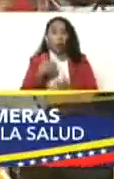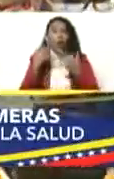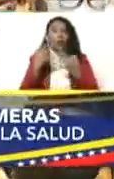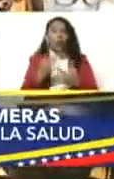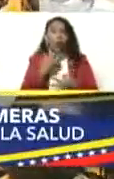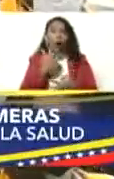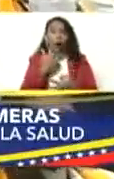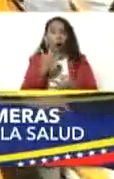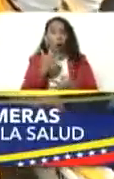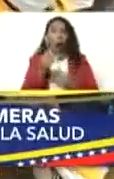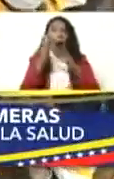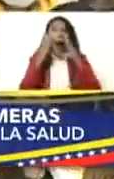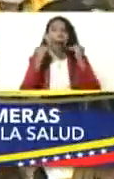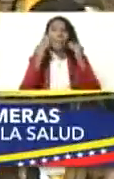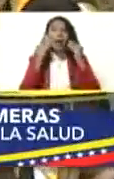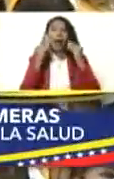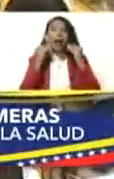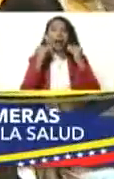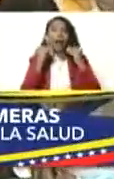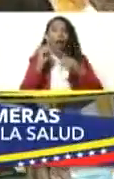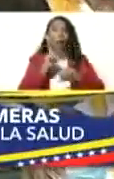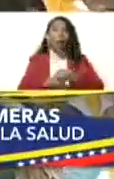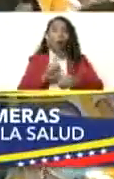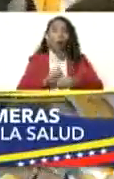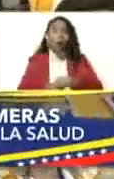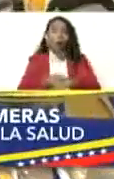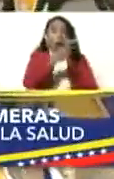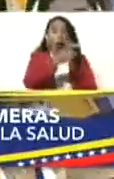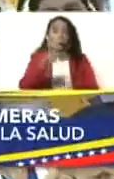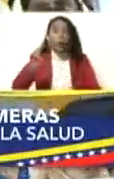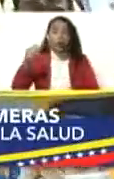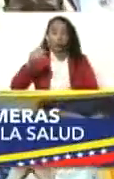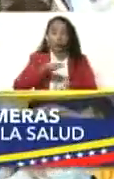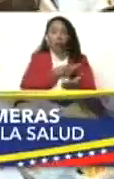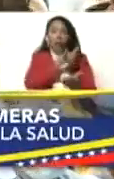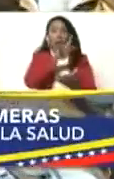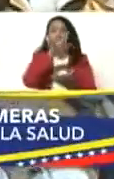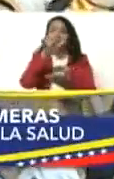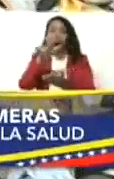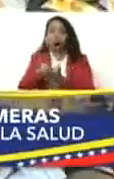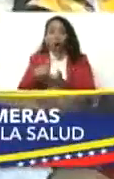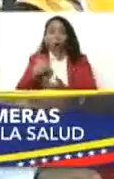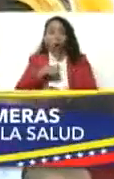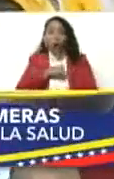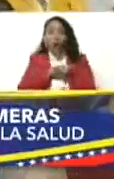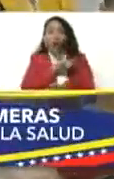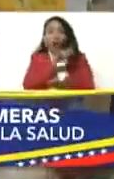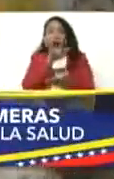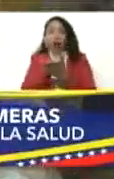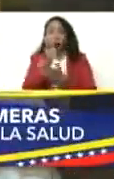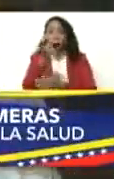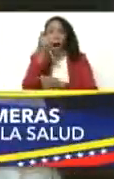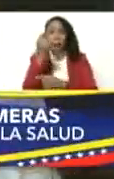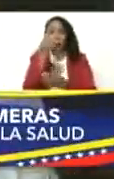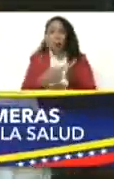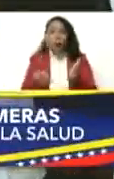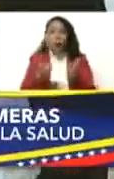las experiencias, los momentos y las personas de este viaje, nuestro viaje, jamás se